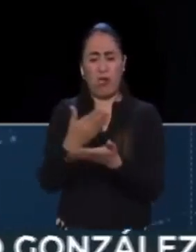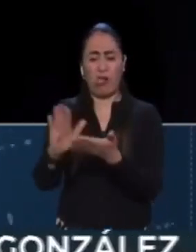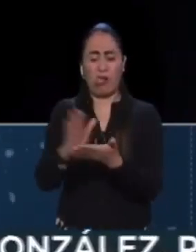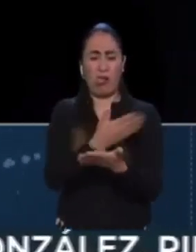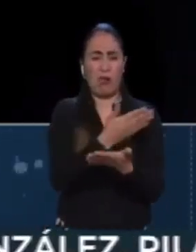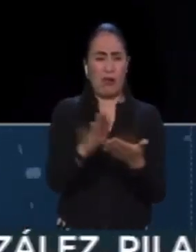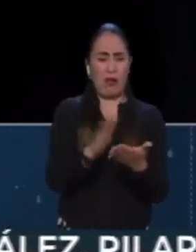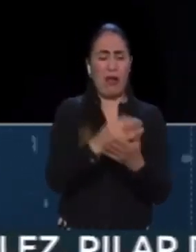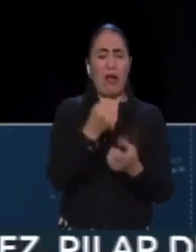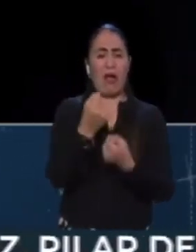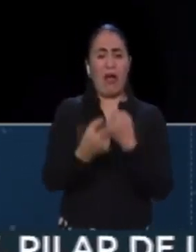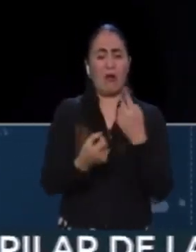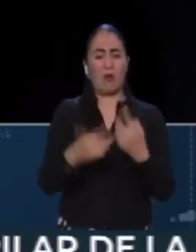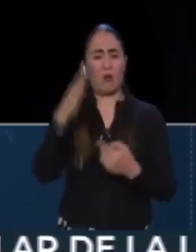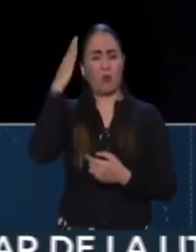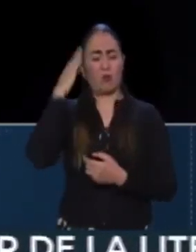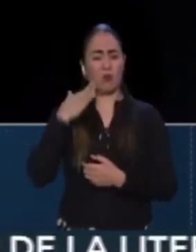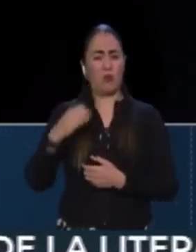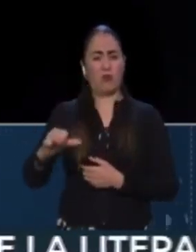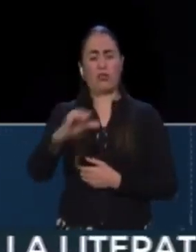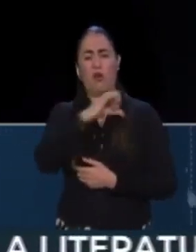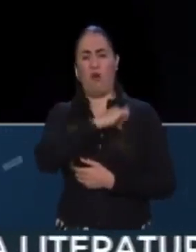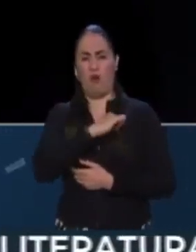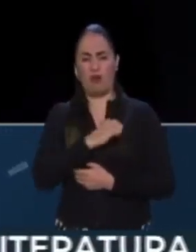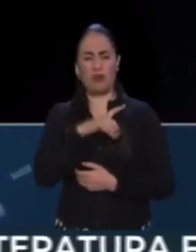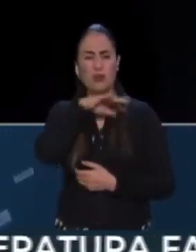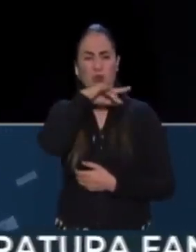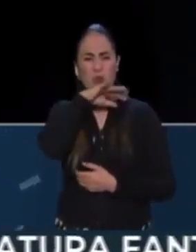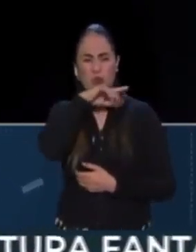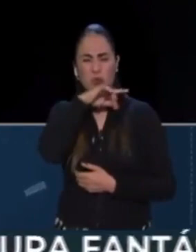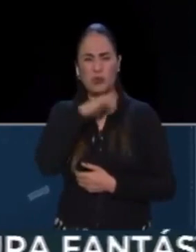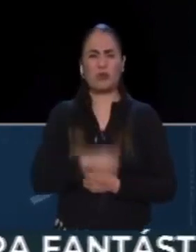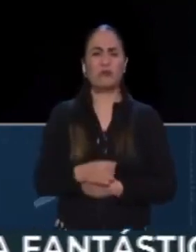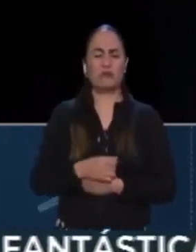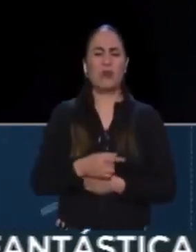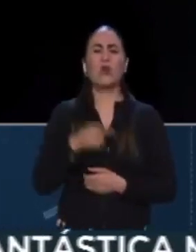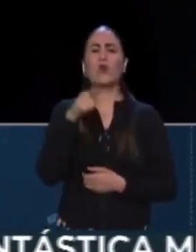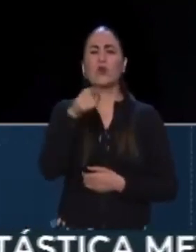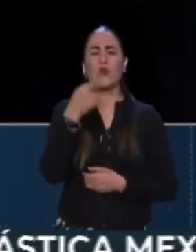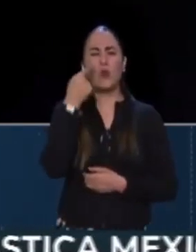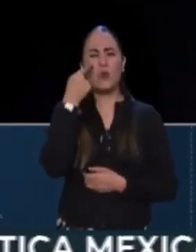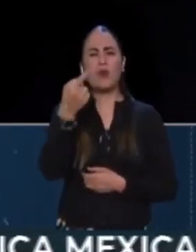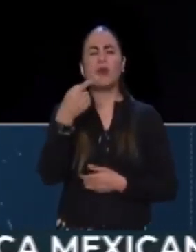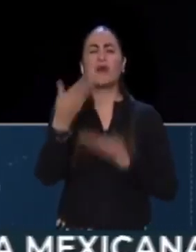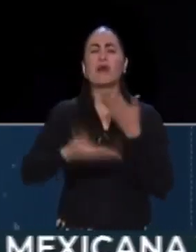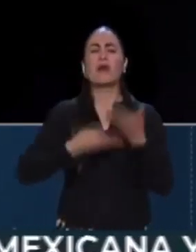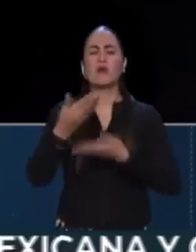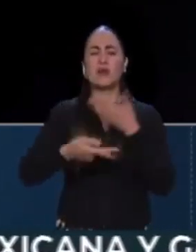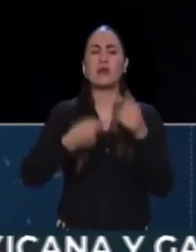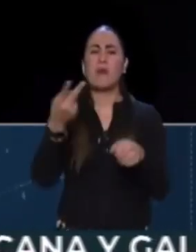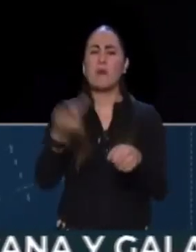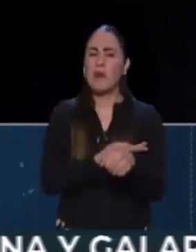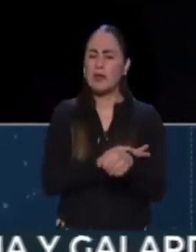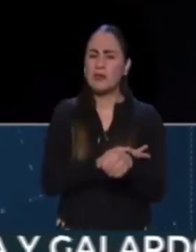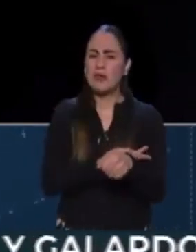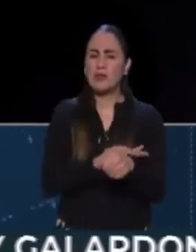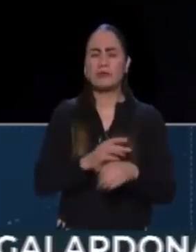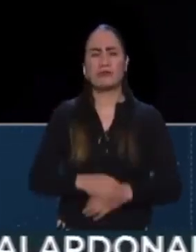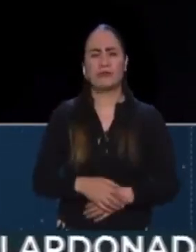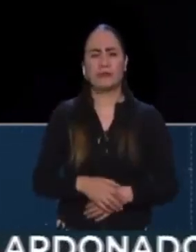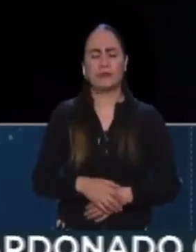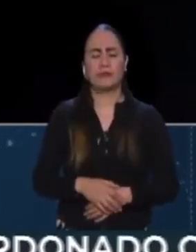profundamente autoritarias y corruptas. ¿Qué horizonte ves ahí? Bien, yo creo que esa es